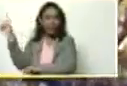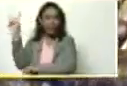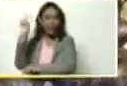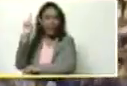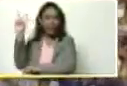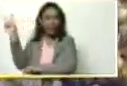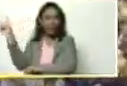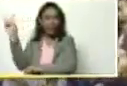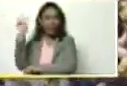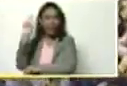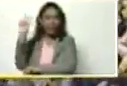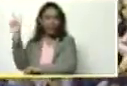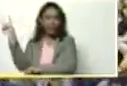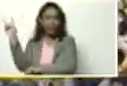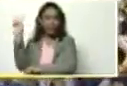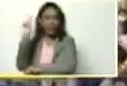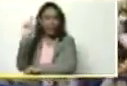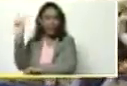Venezuela.